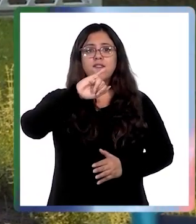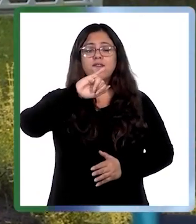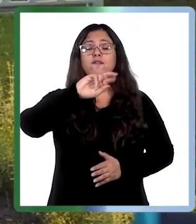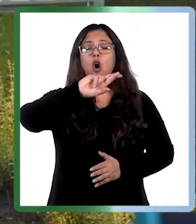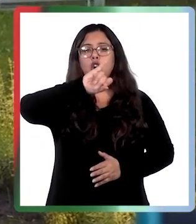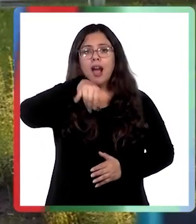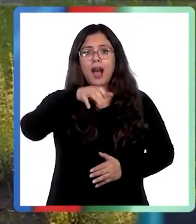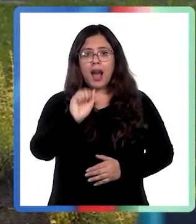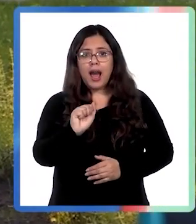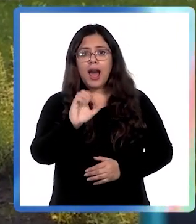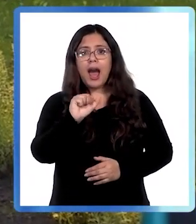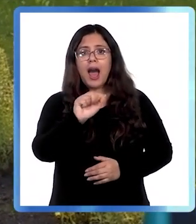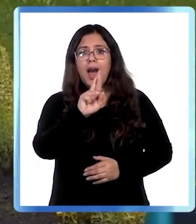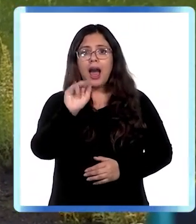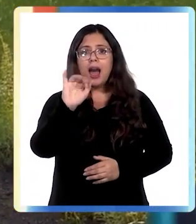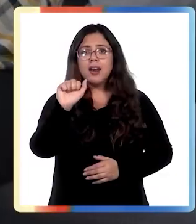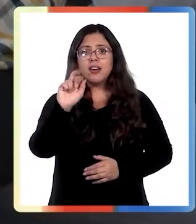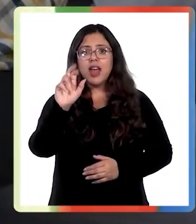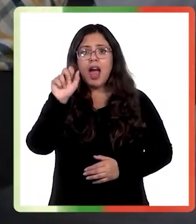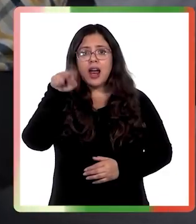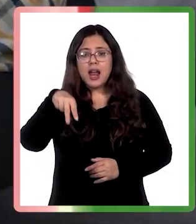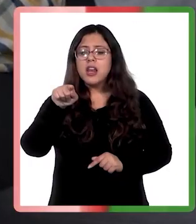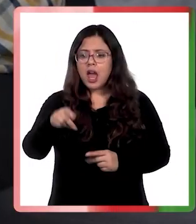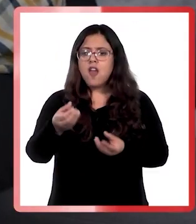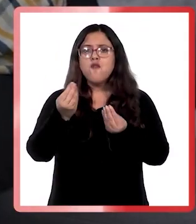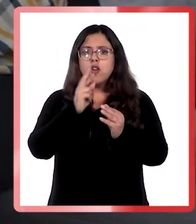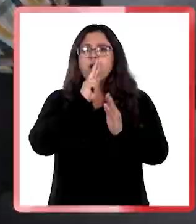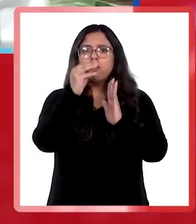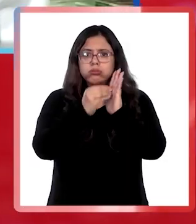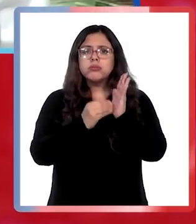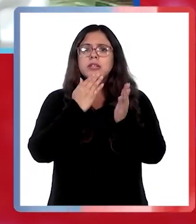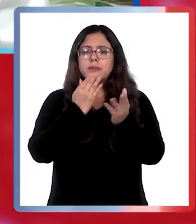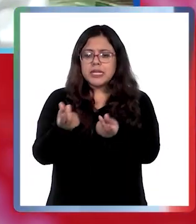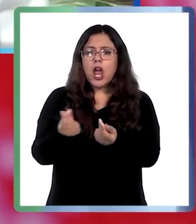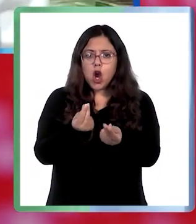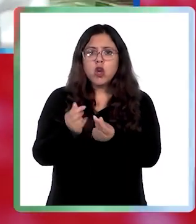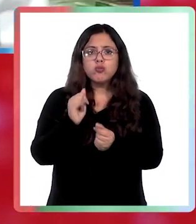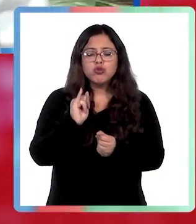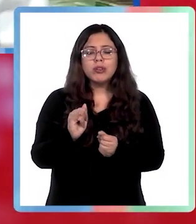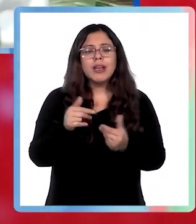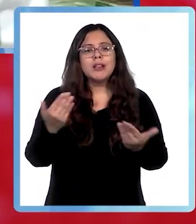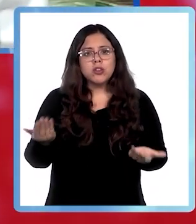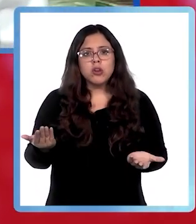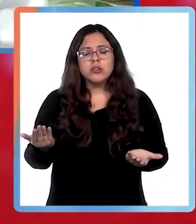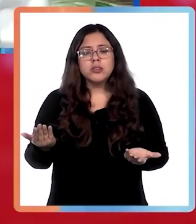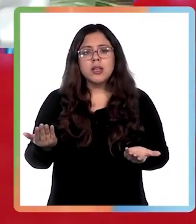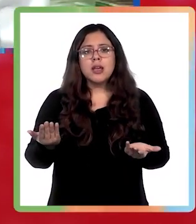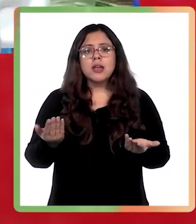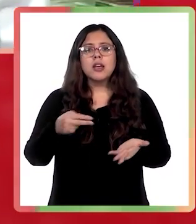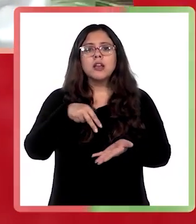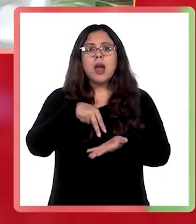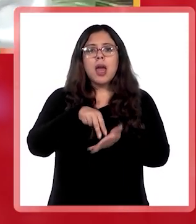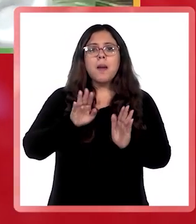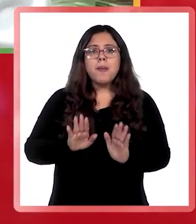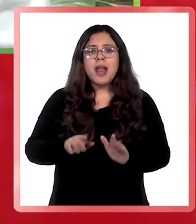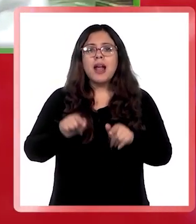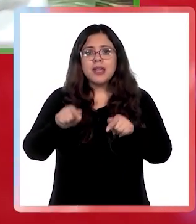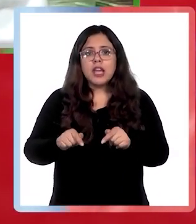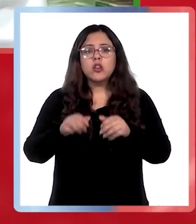piloto, con buenos resultados, incluso económicos. Entonces lo que podemos esperar es que esto siga